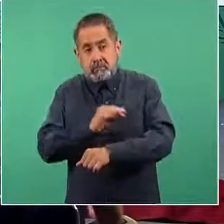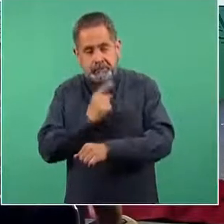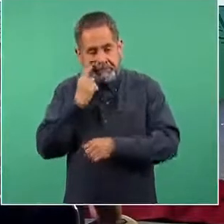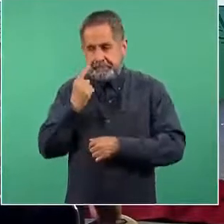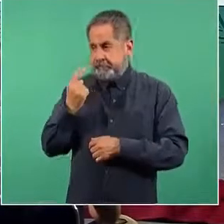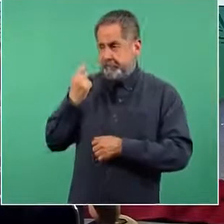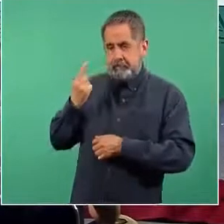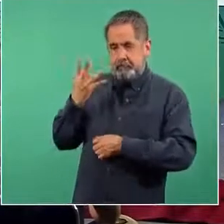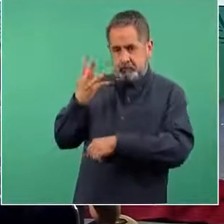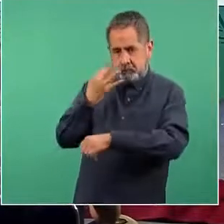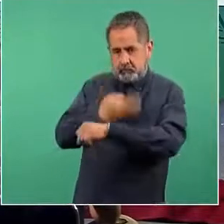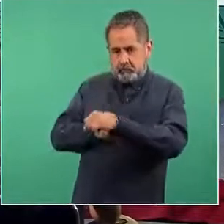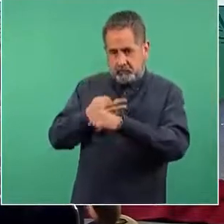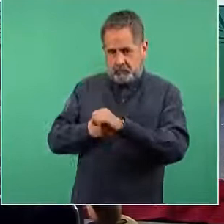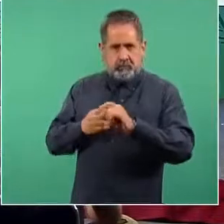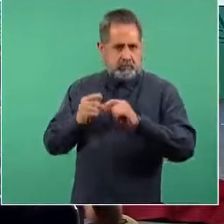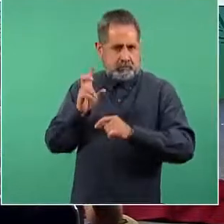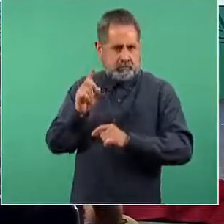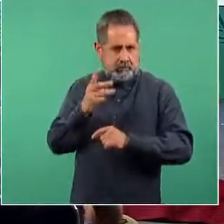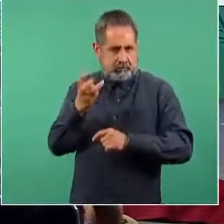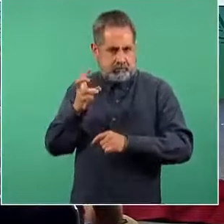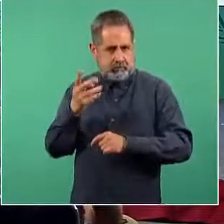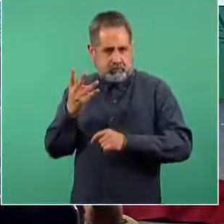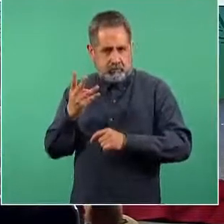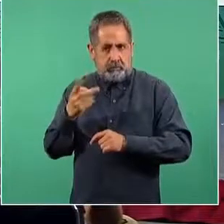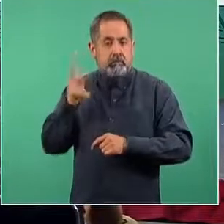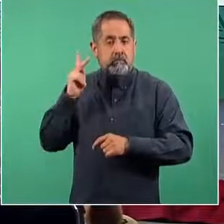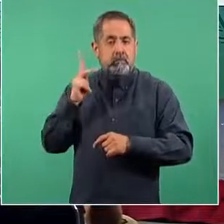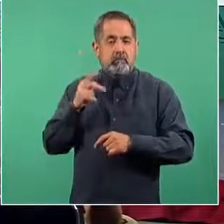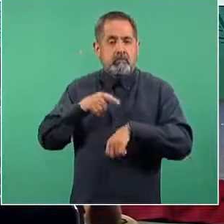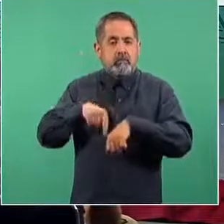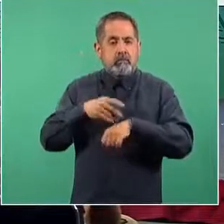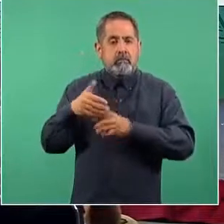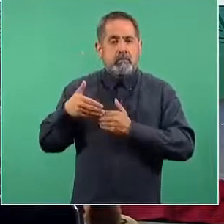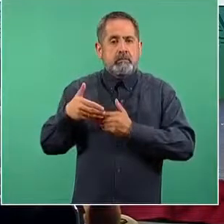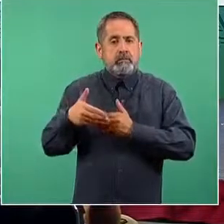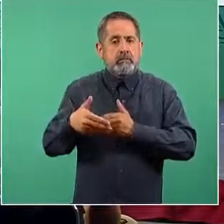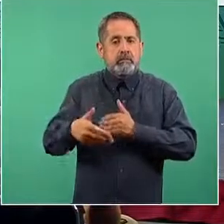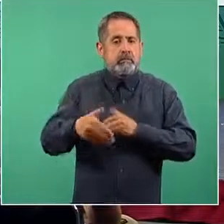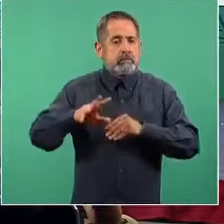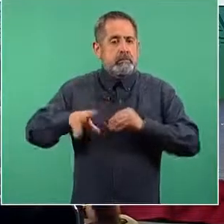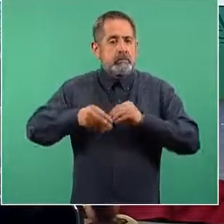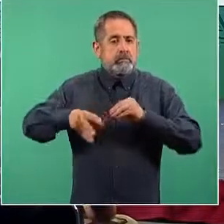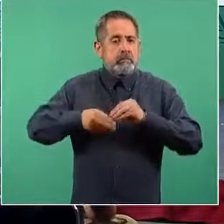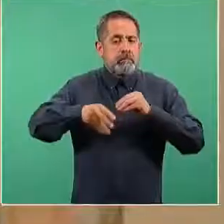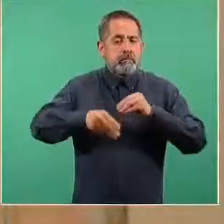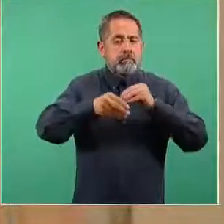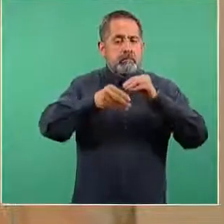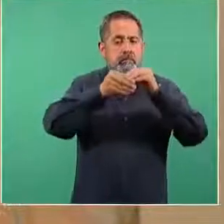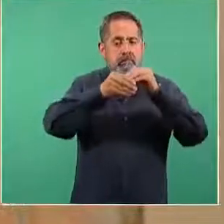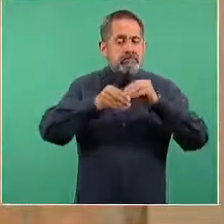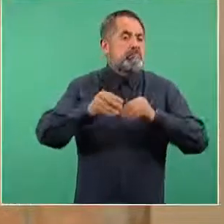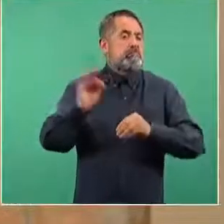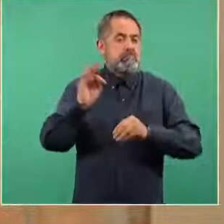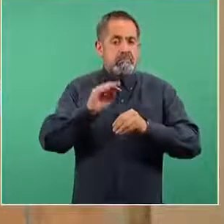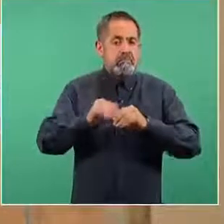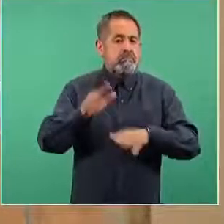lo que cierra la jornada del día de hoy, cuando tengamos el corte del cierre, va a ser mucho mayor a